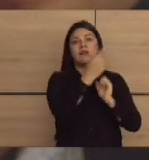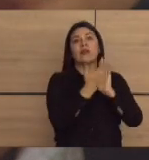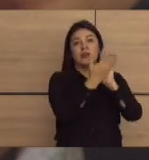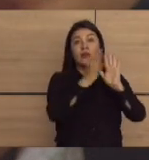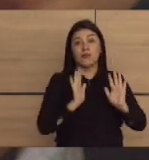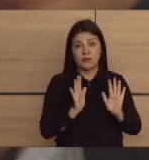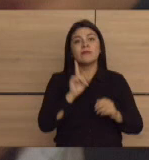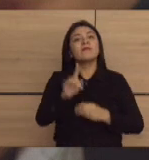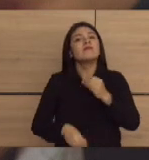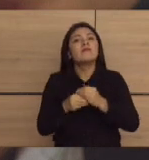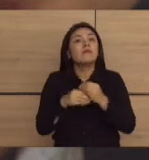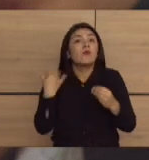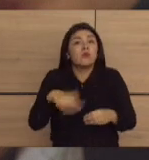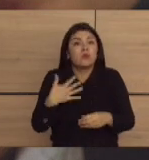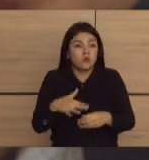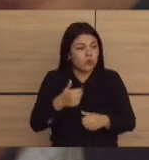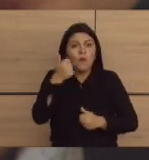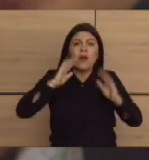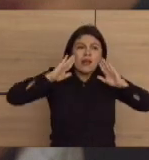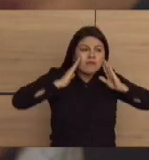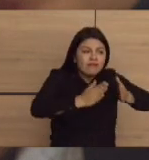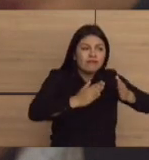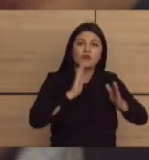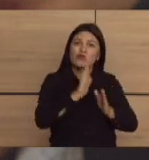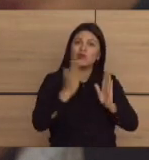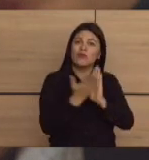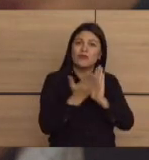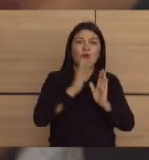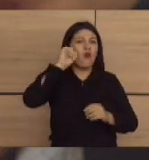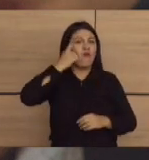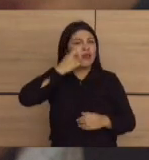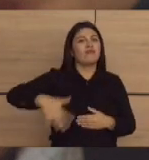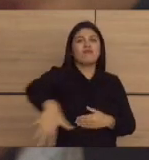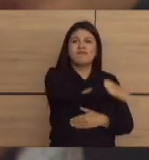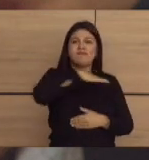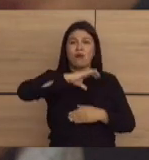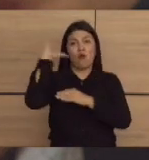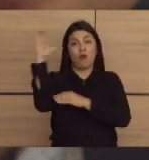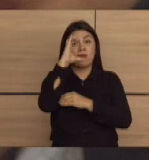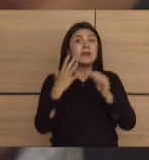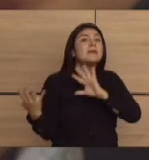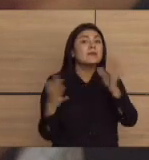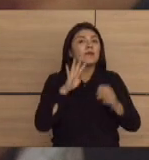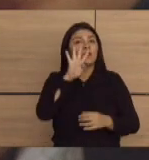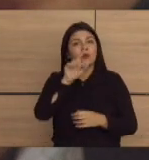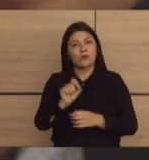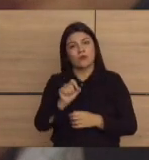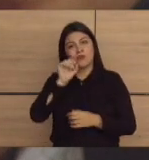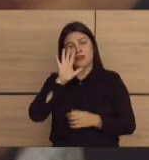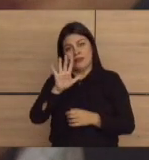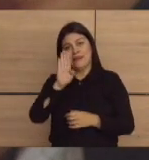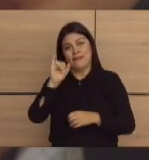haya garantizado para la educación pública universitaria de nuestro país, con más de 4.5 billones de